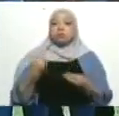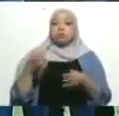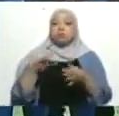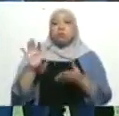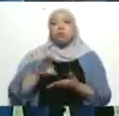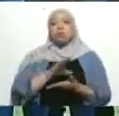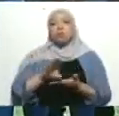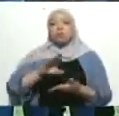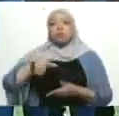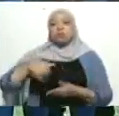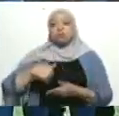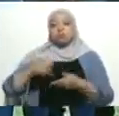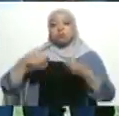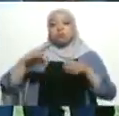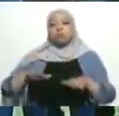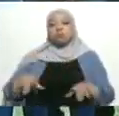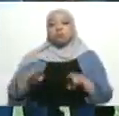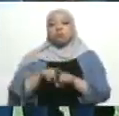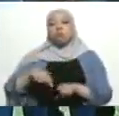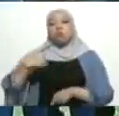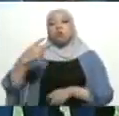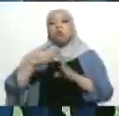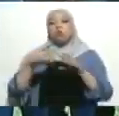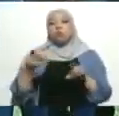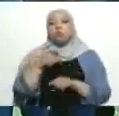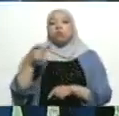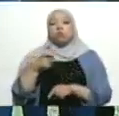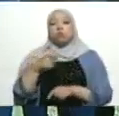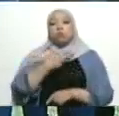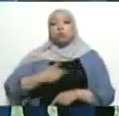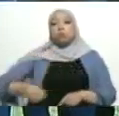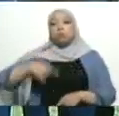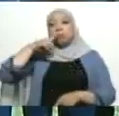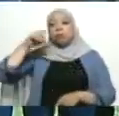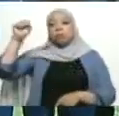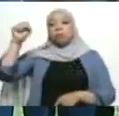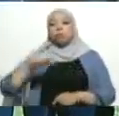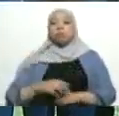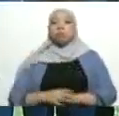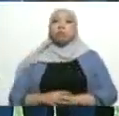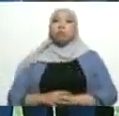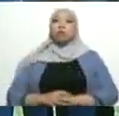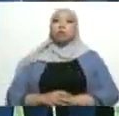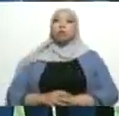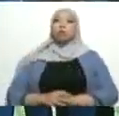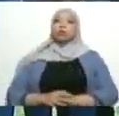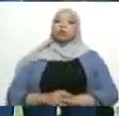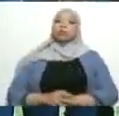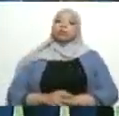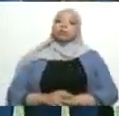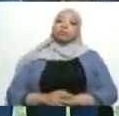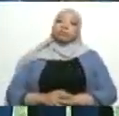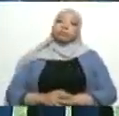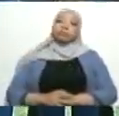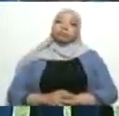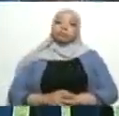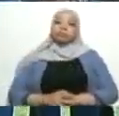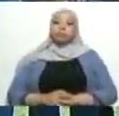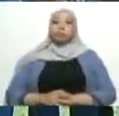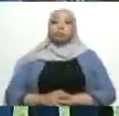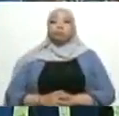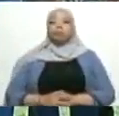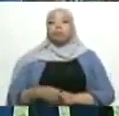concierto nos iban a llamar para allá y después todos iban ahí a buscar a Nicolás para sacar a Nicolás de la presidencia. Arrogancia la de ellos,